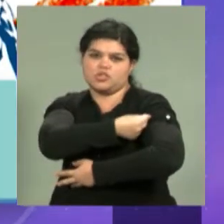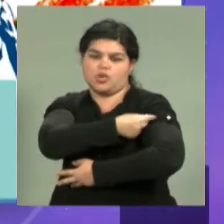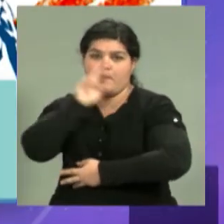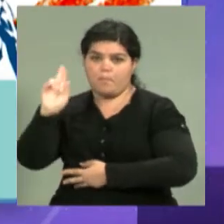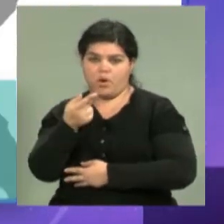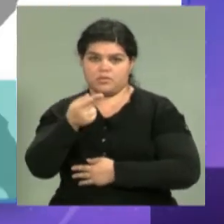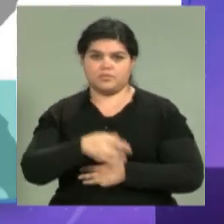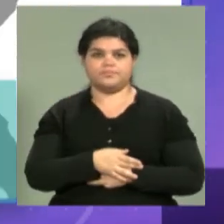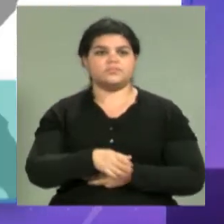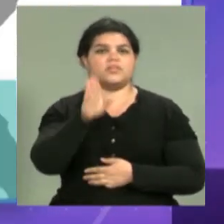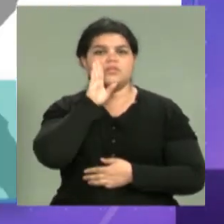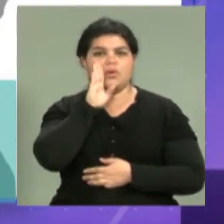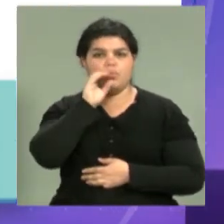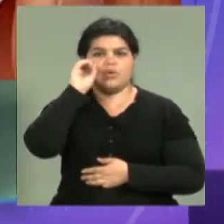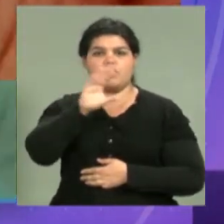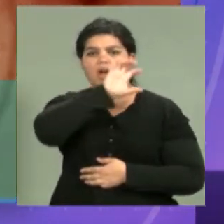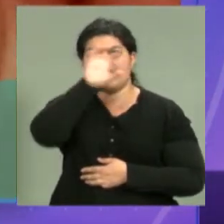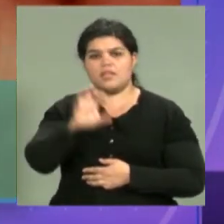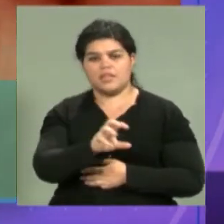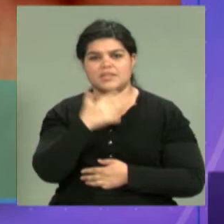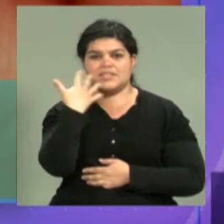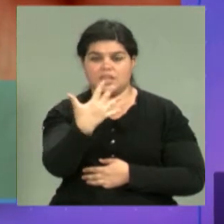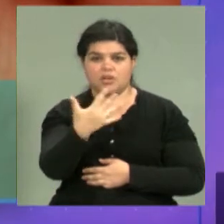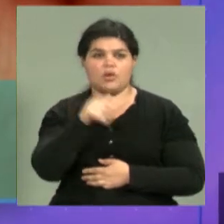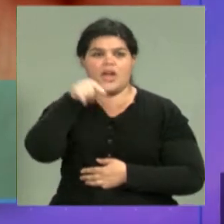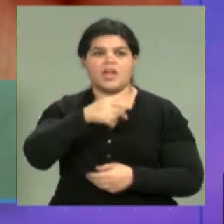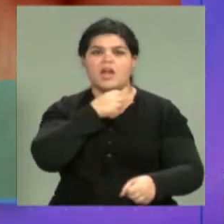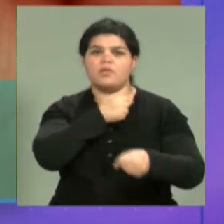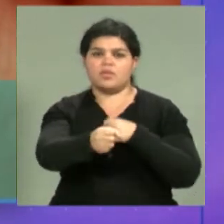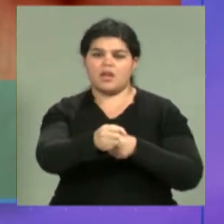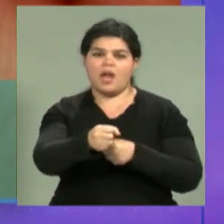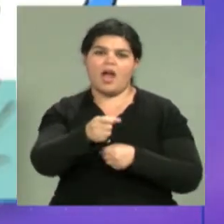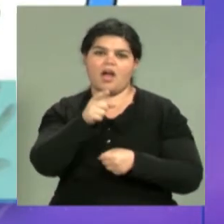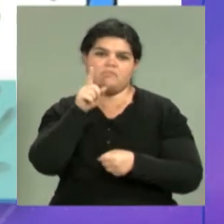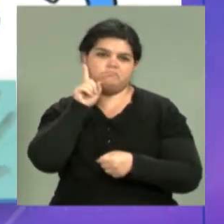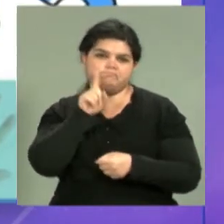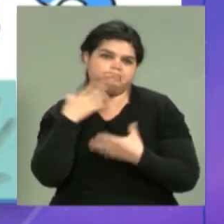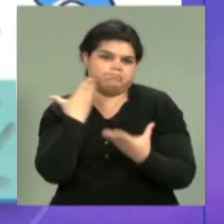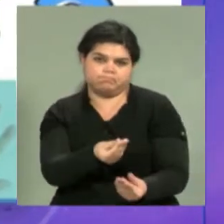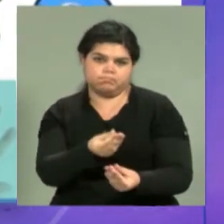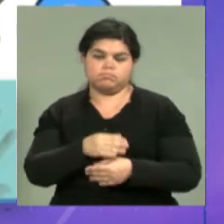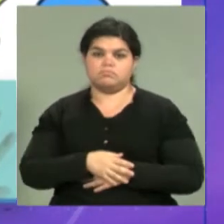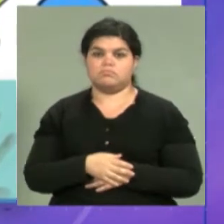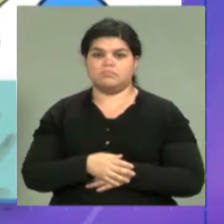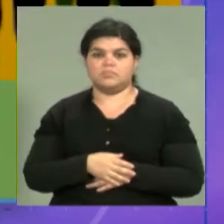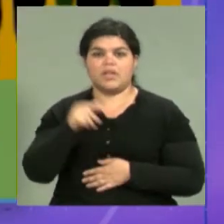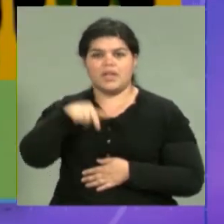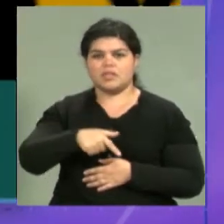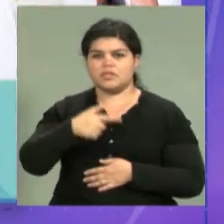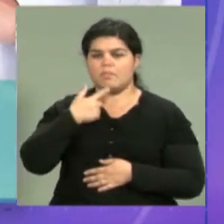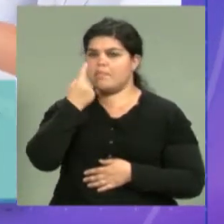Estados Unidos solo es legal en 5 estados y lo definen como suicidio asistido. Preguntas. ¿Es ético